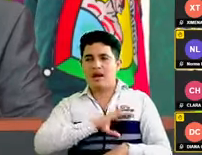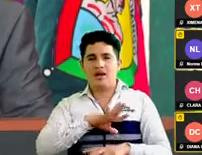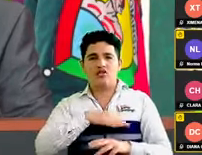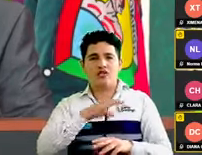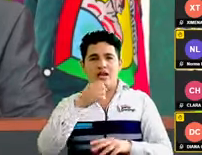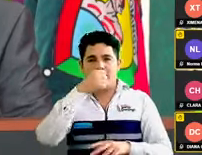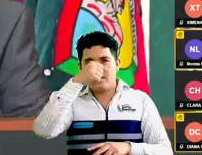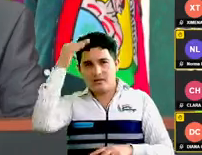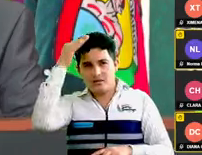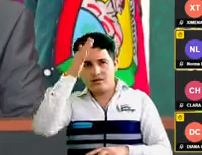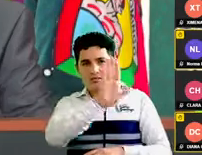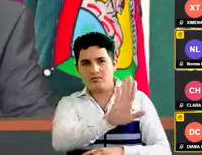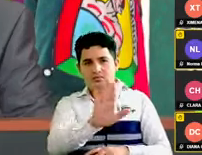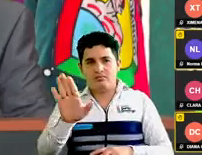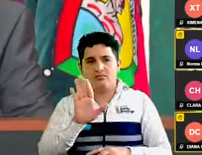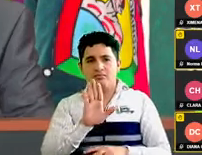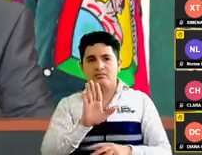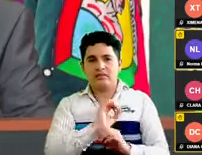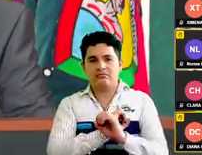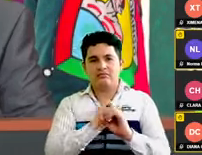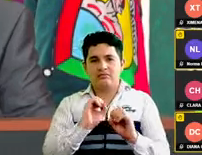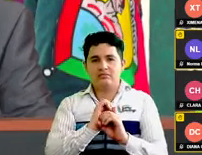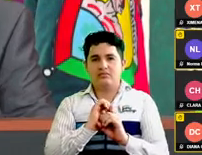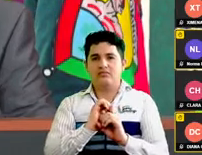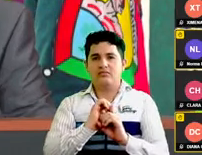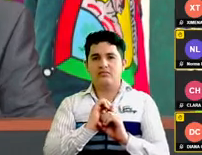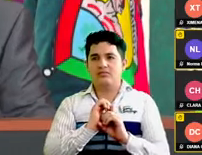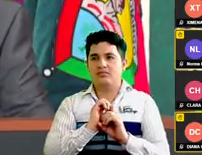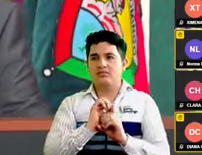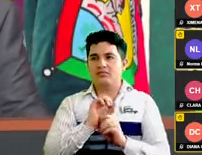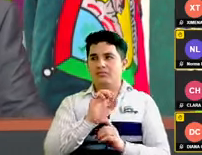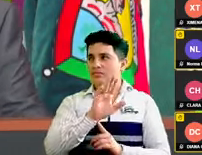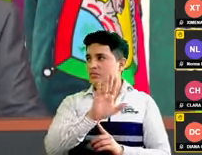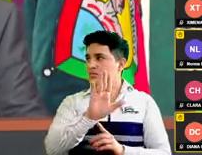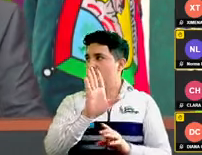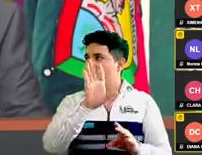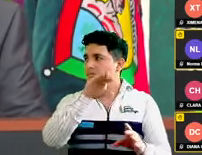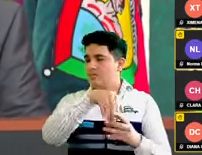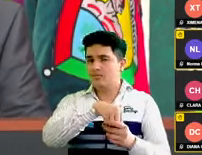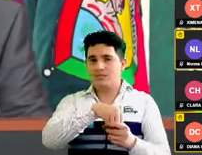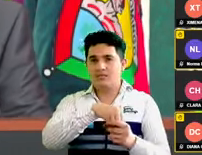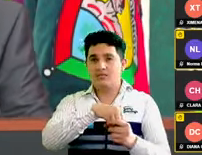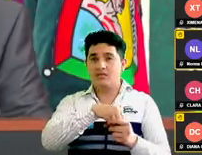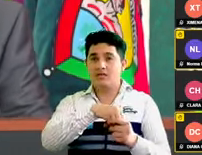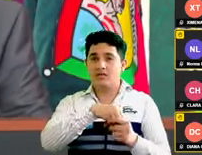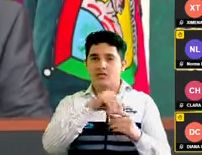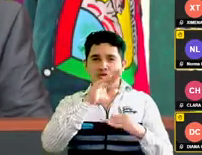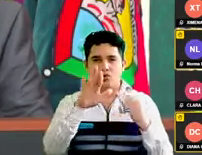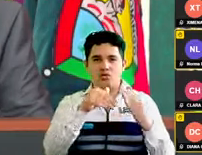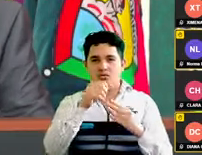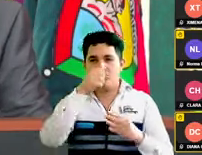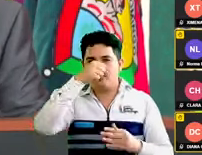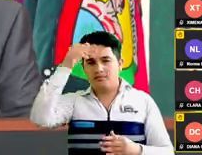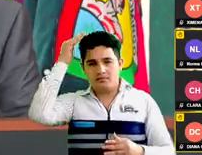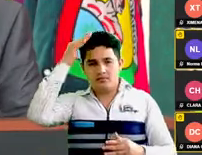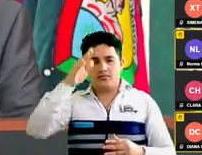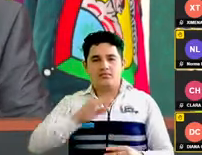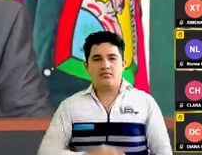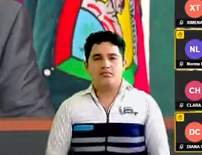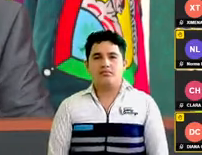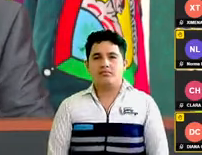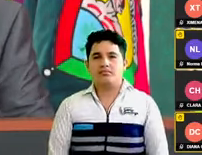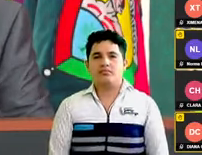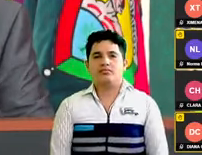son particularmente de nadie, sino de todo el pueblo de Santo Domingo. Solicitamos la mayor